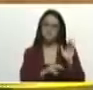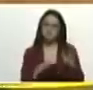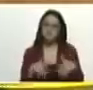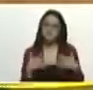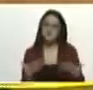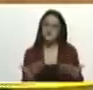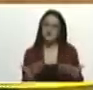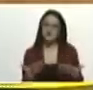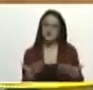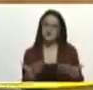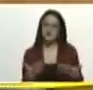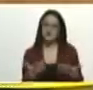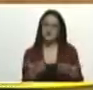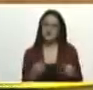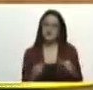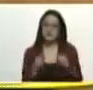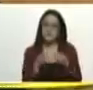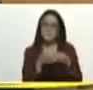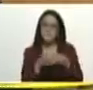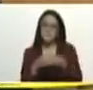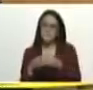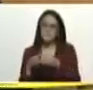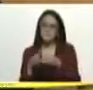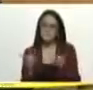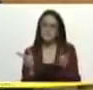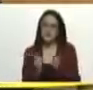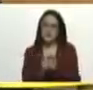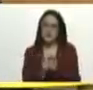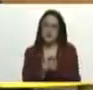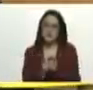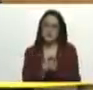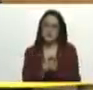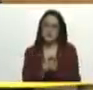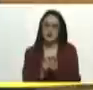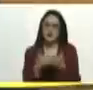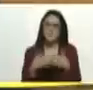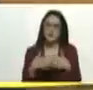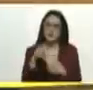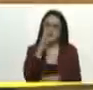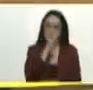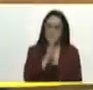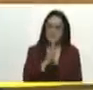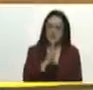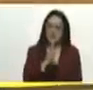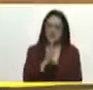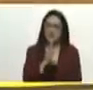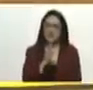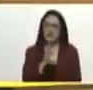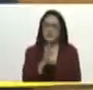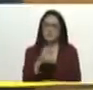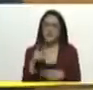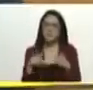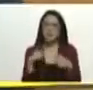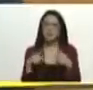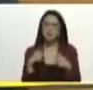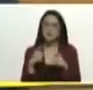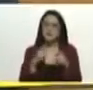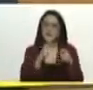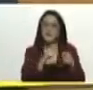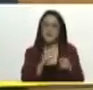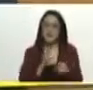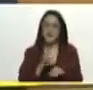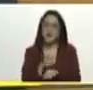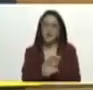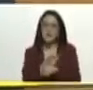a quedar a las pequeñas y medianas empresas brasileñas para producir y vender al